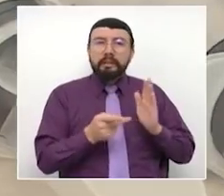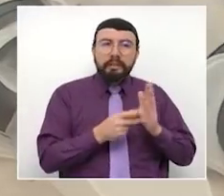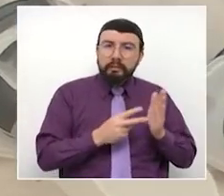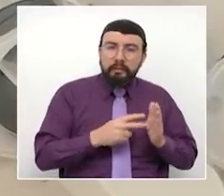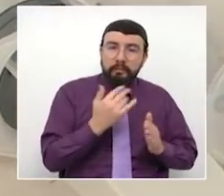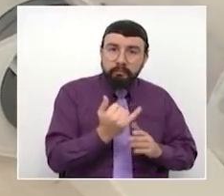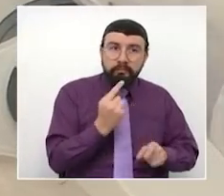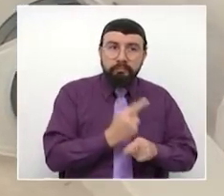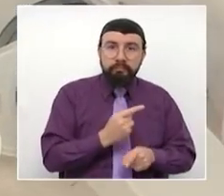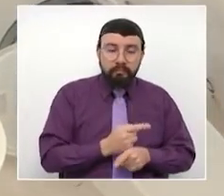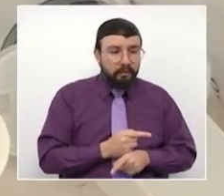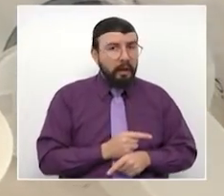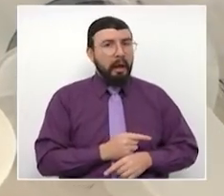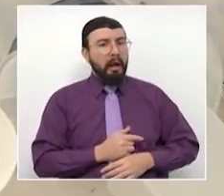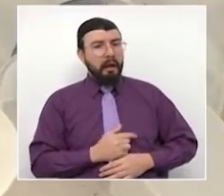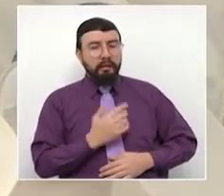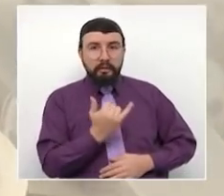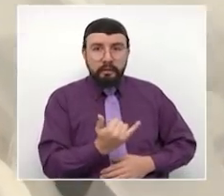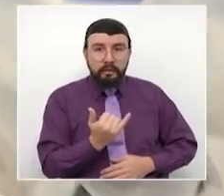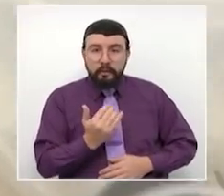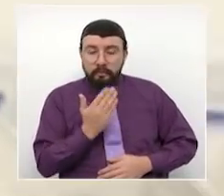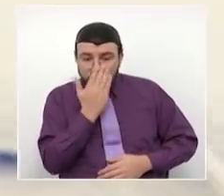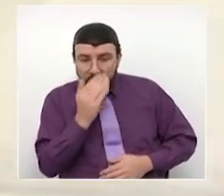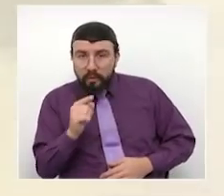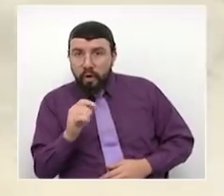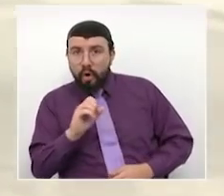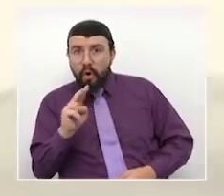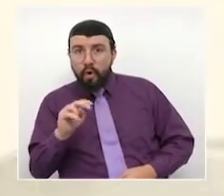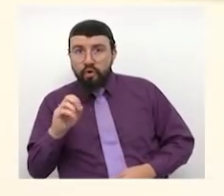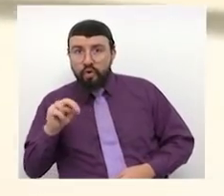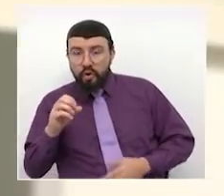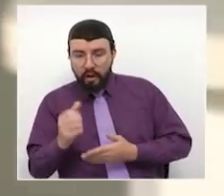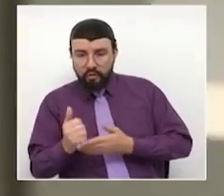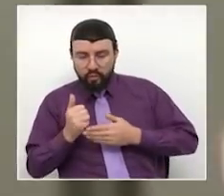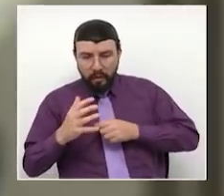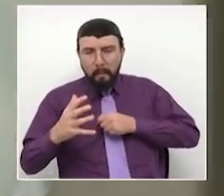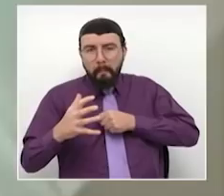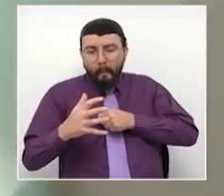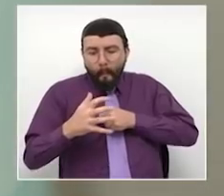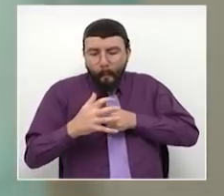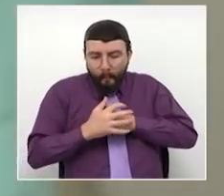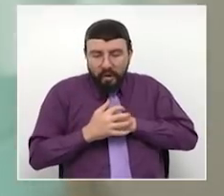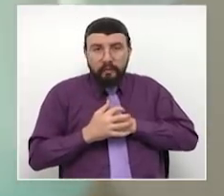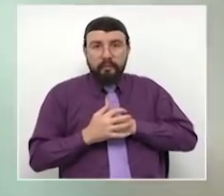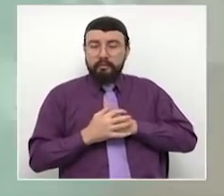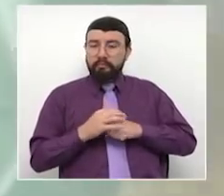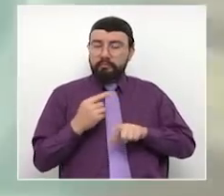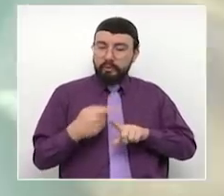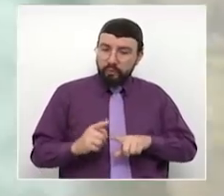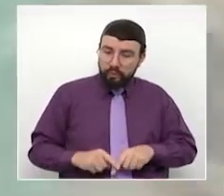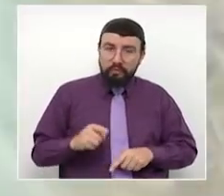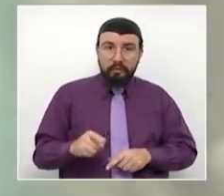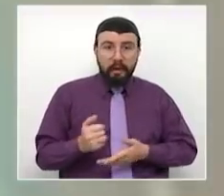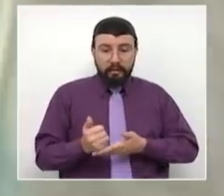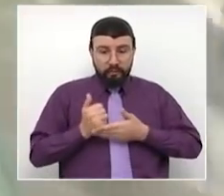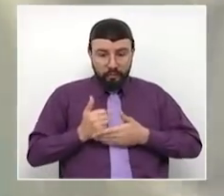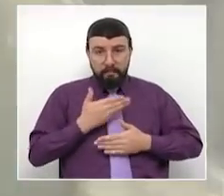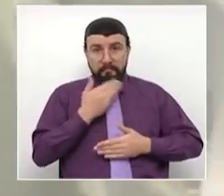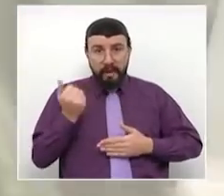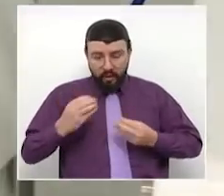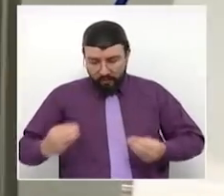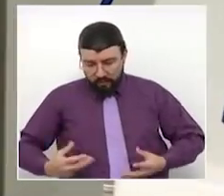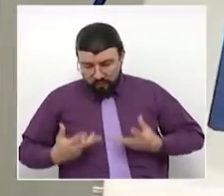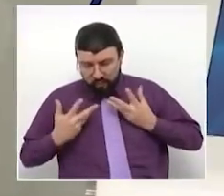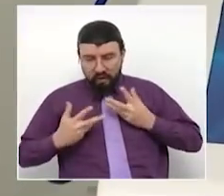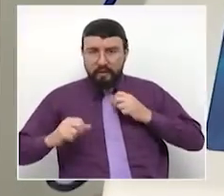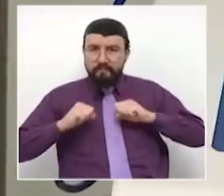puede decir que el ozono es un antiinflamatorio poderoso, analgésico e inmunomodulador que mejora la oxigenación tisular